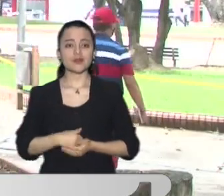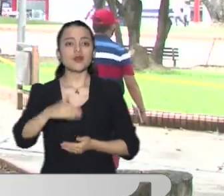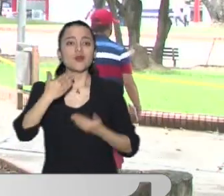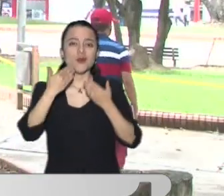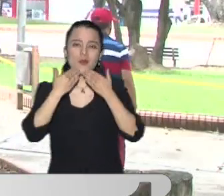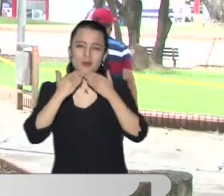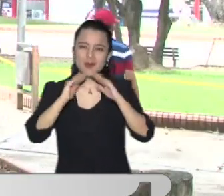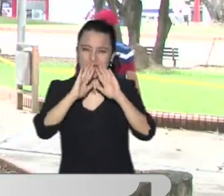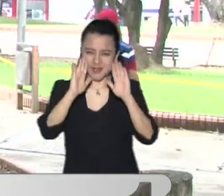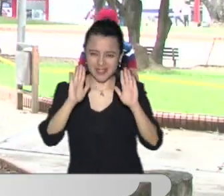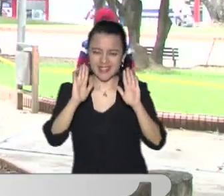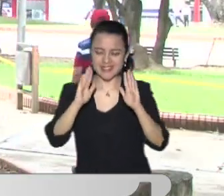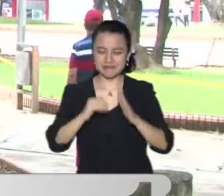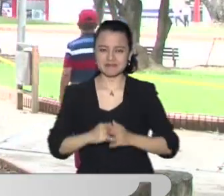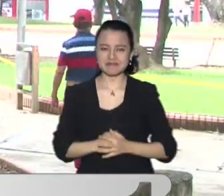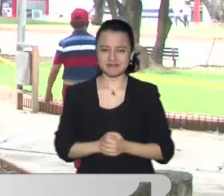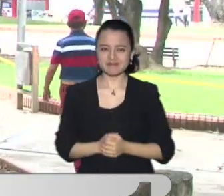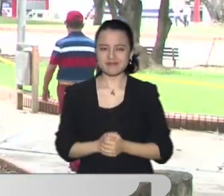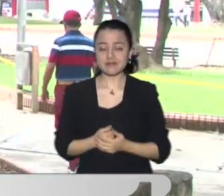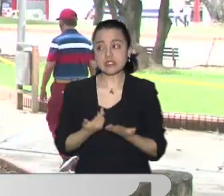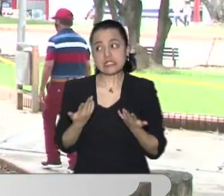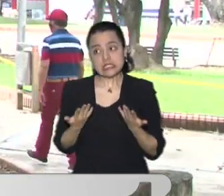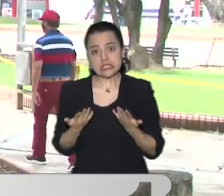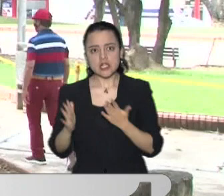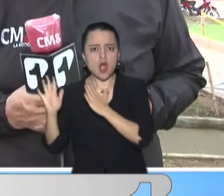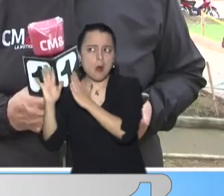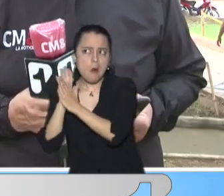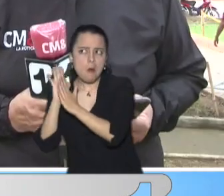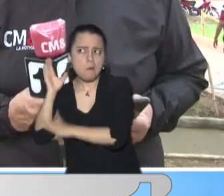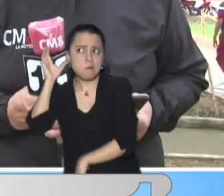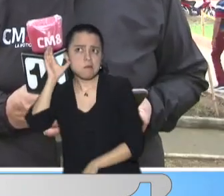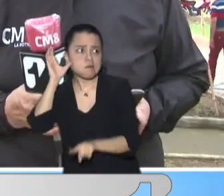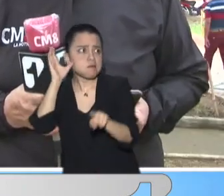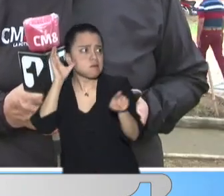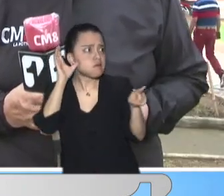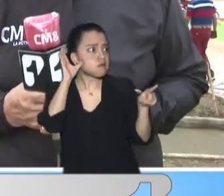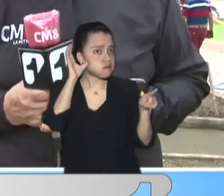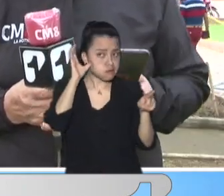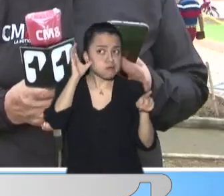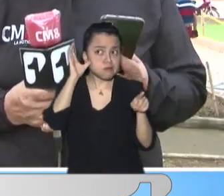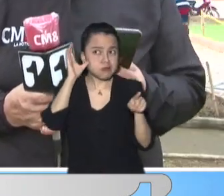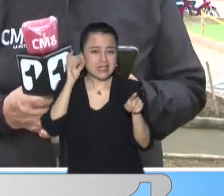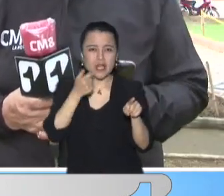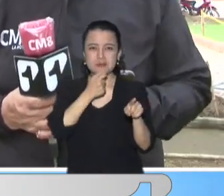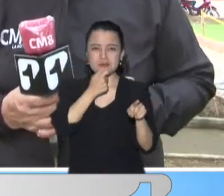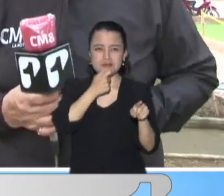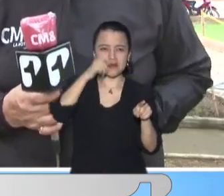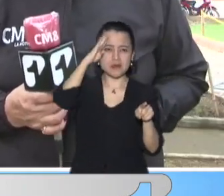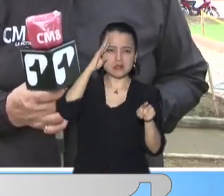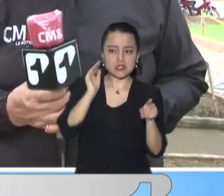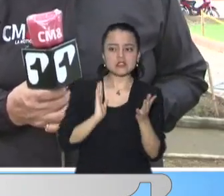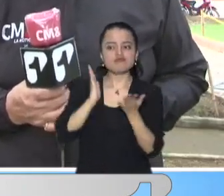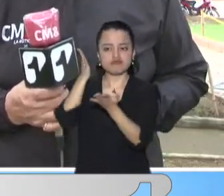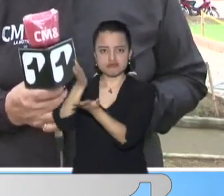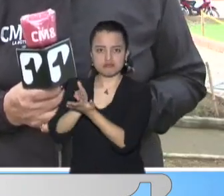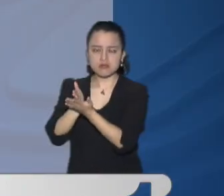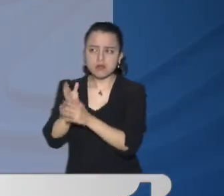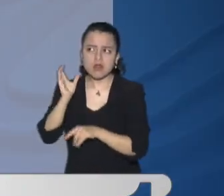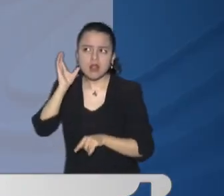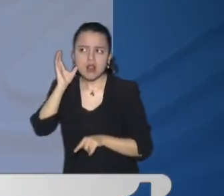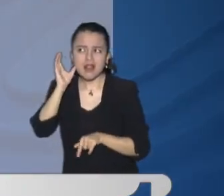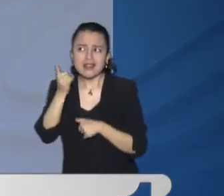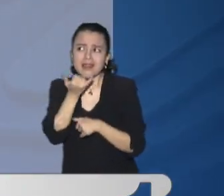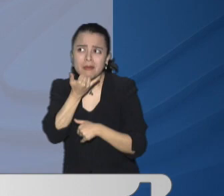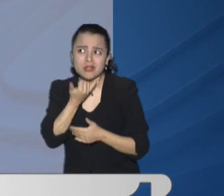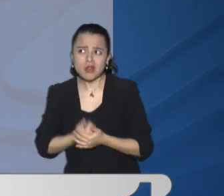Luisa, televidentes, muy buenos días. Pues según las primeras versiones entregadas por la policía de carreteras que ya se encuentra en el lugar de los hechos, este